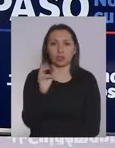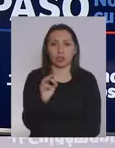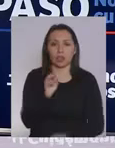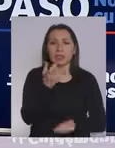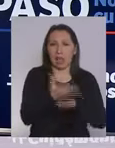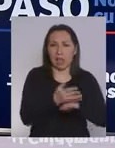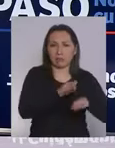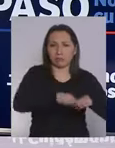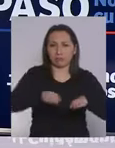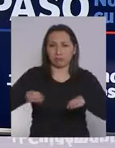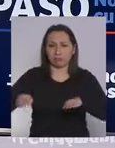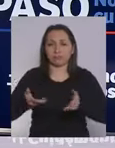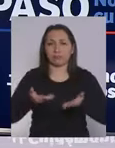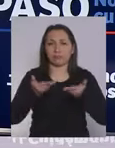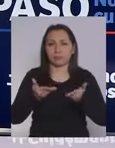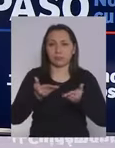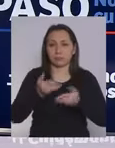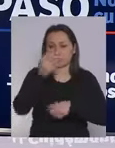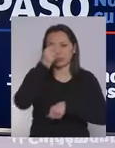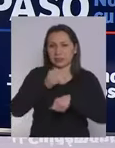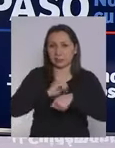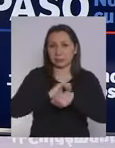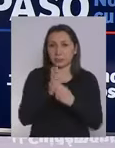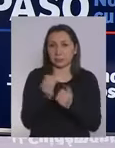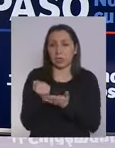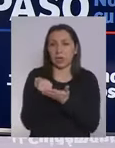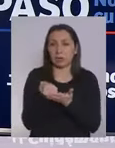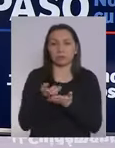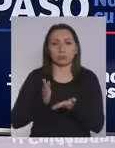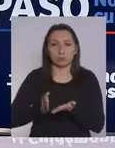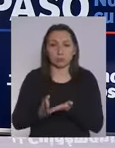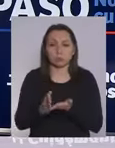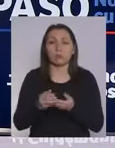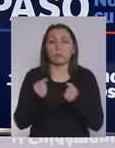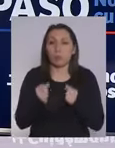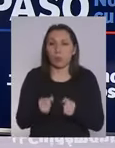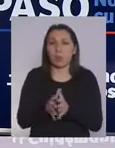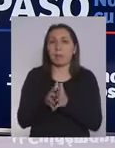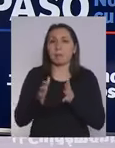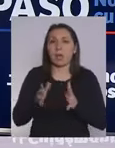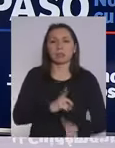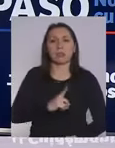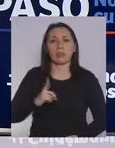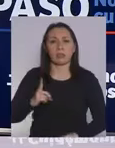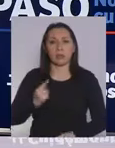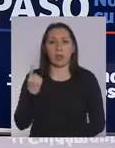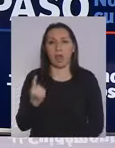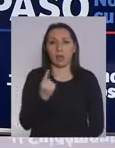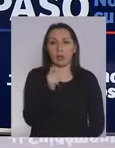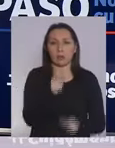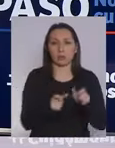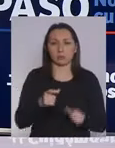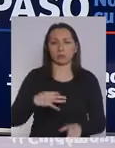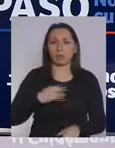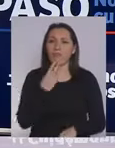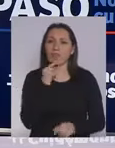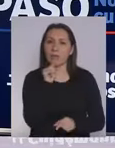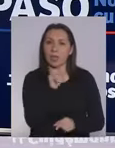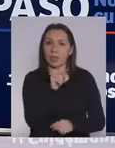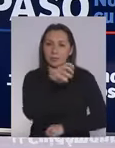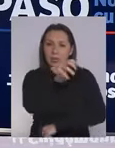camas a esta pandemia y obviamente de forma permanente para poder darle más dignidad a cada uno de los ciudadanos de esa región